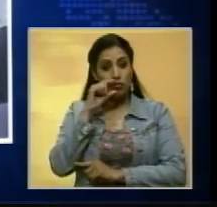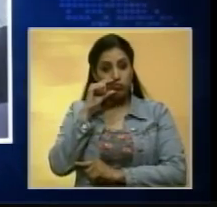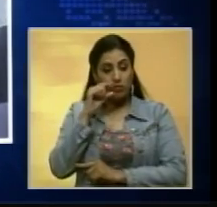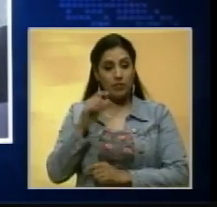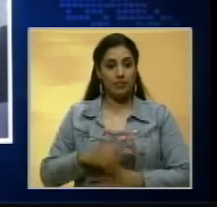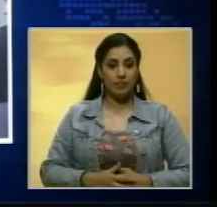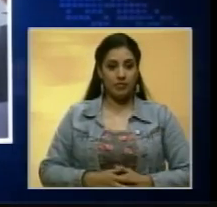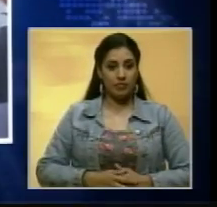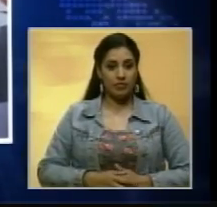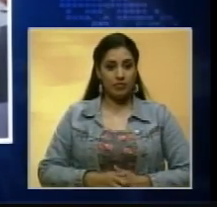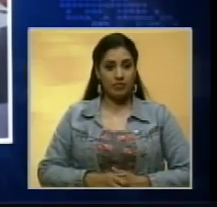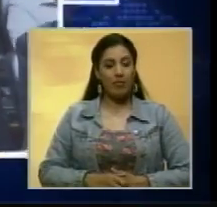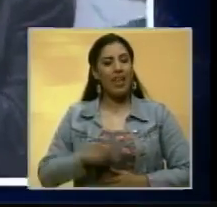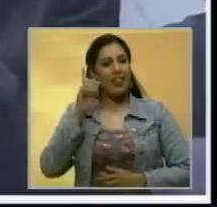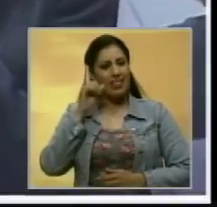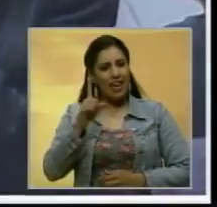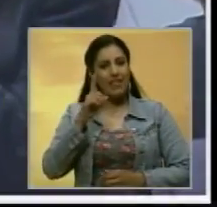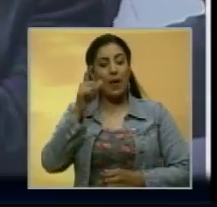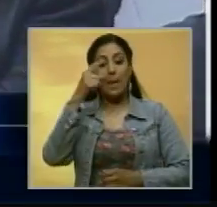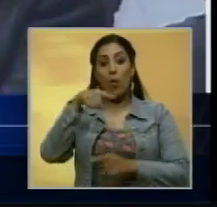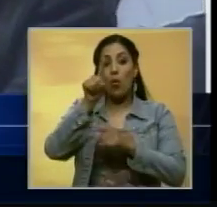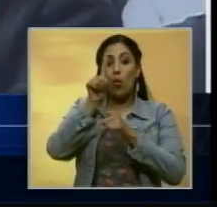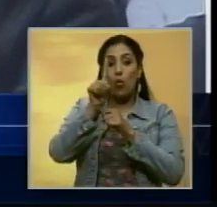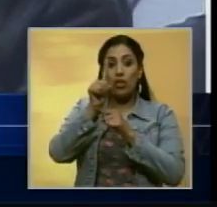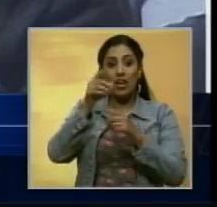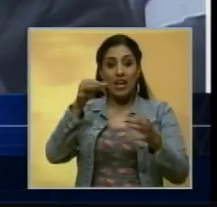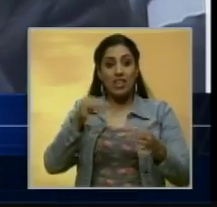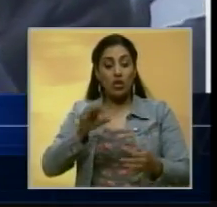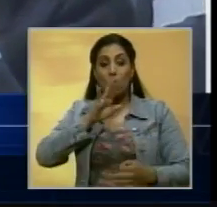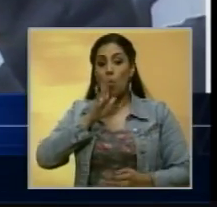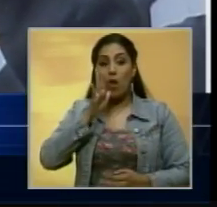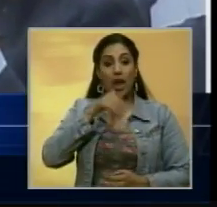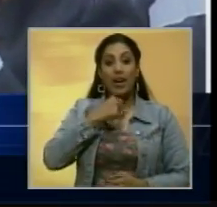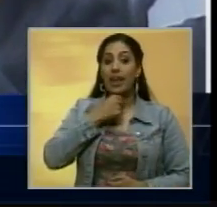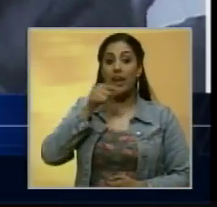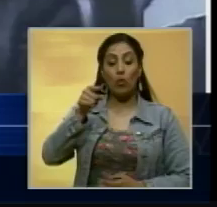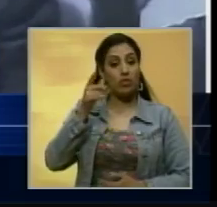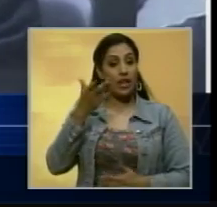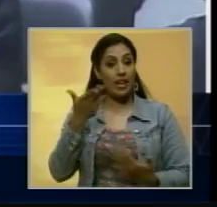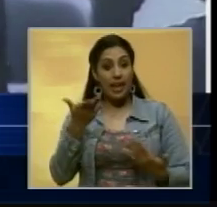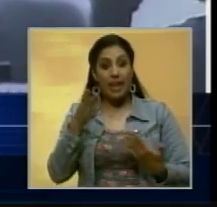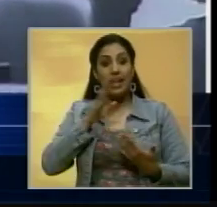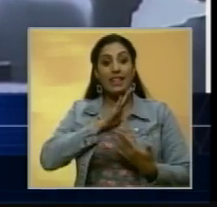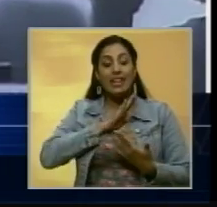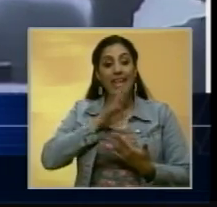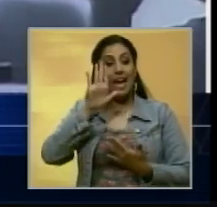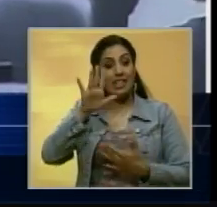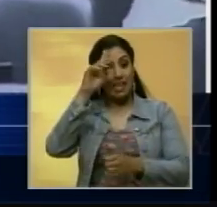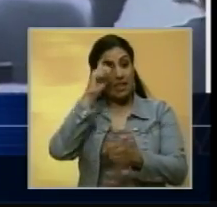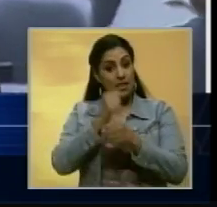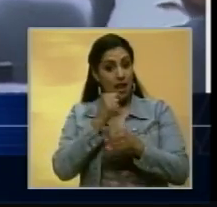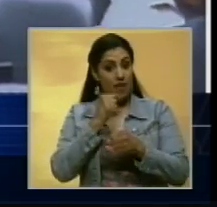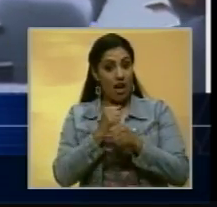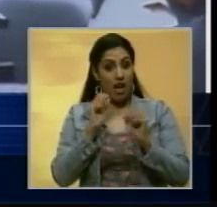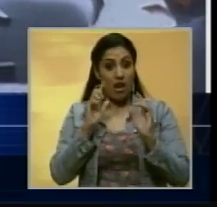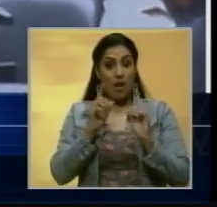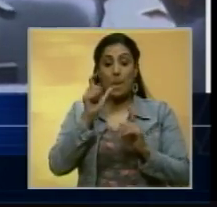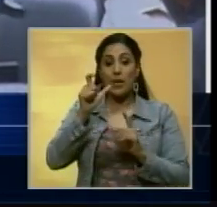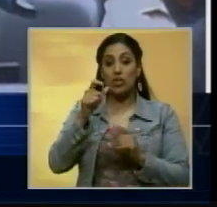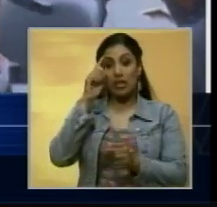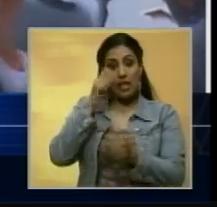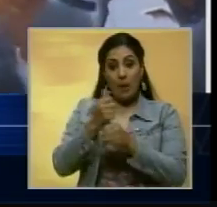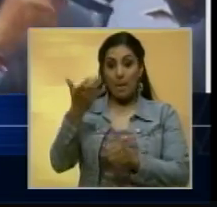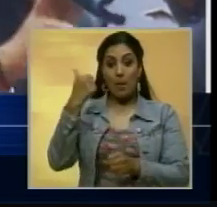Solórzano. Debe ser que las únicas comisiones que no les gustan son aquellas en las que se tiene que trabajar. Digo